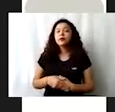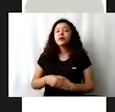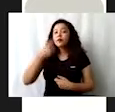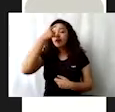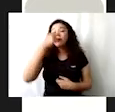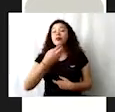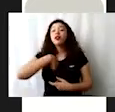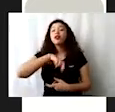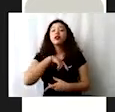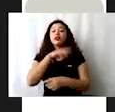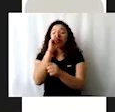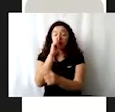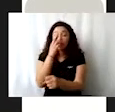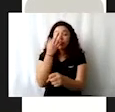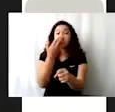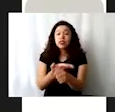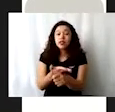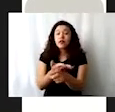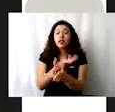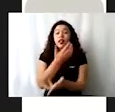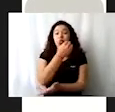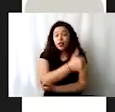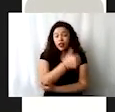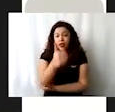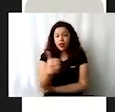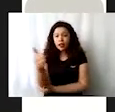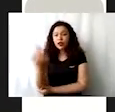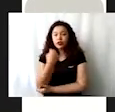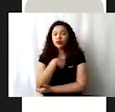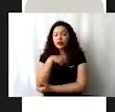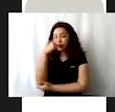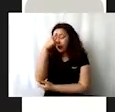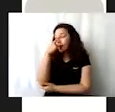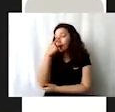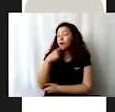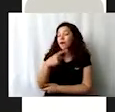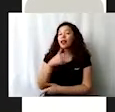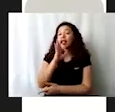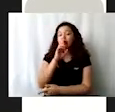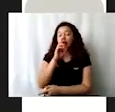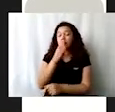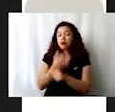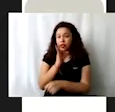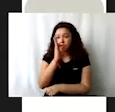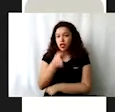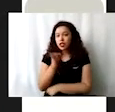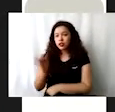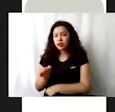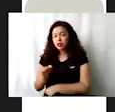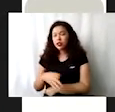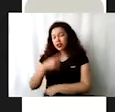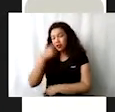la responsabilidad de cada uno de nuestros perfiles, y para que no haya una fuga